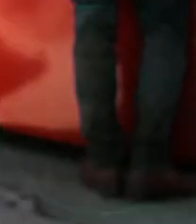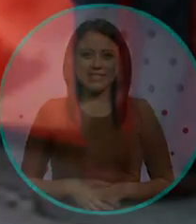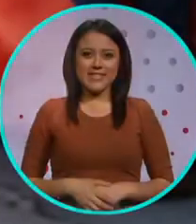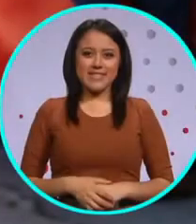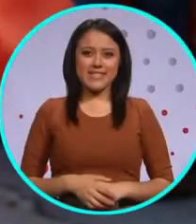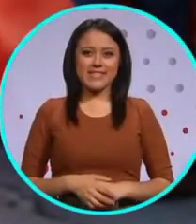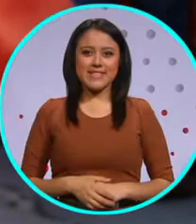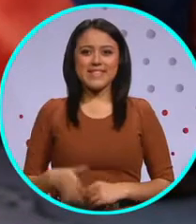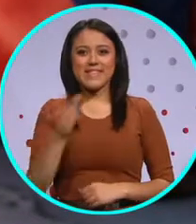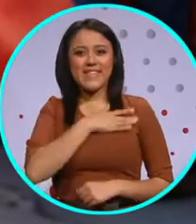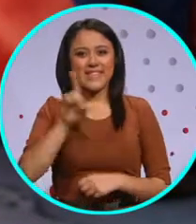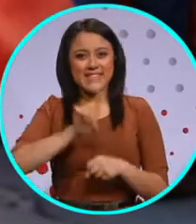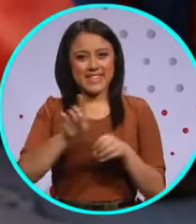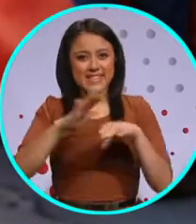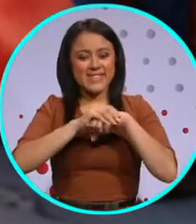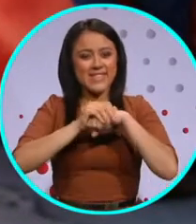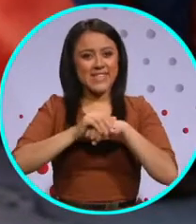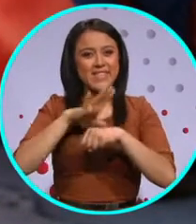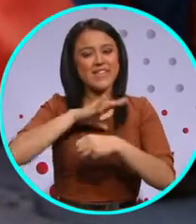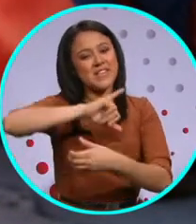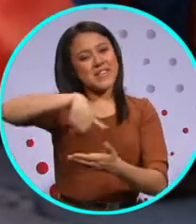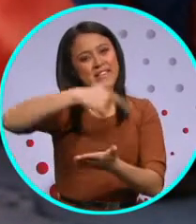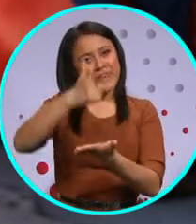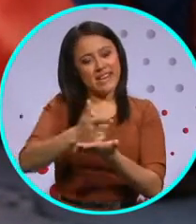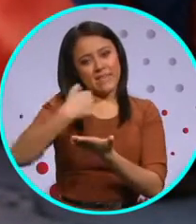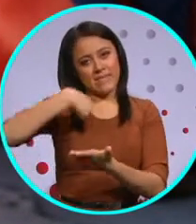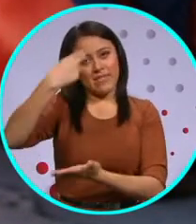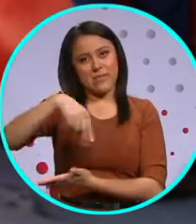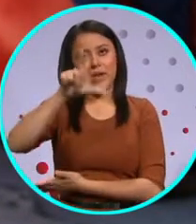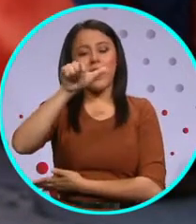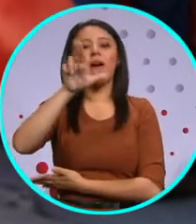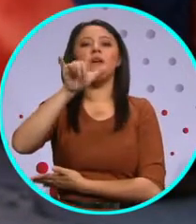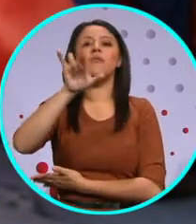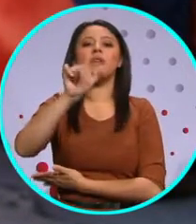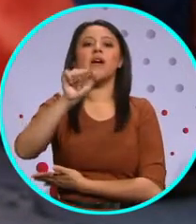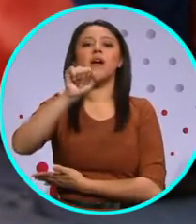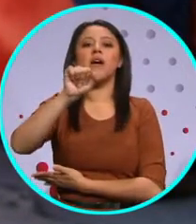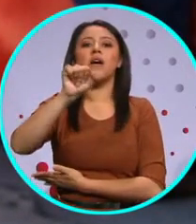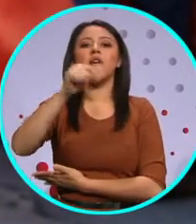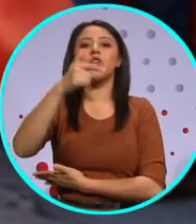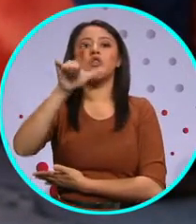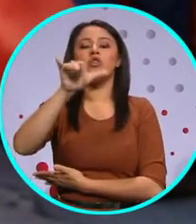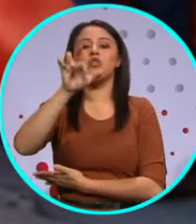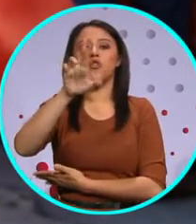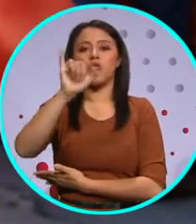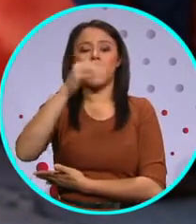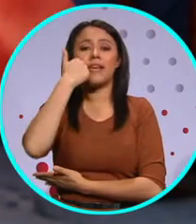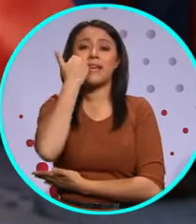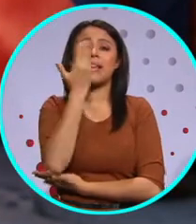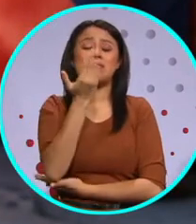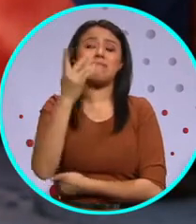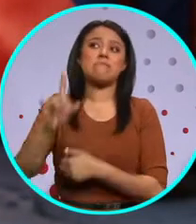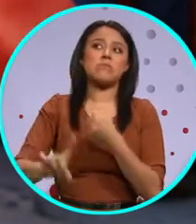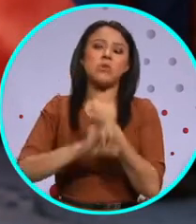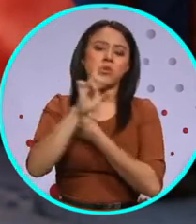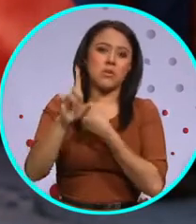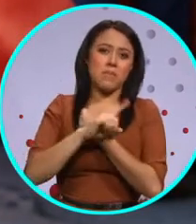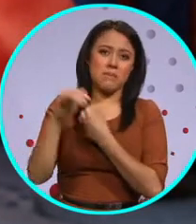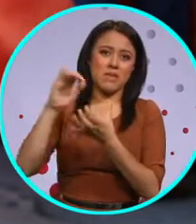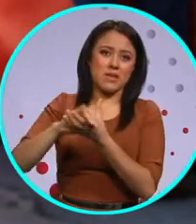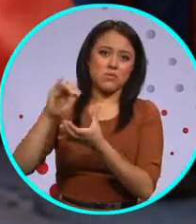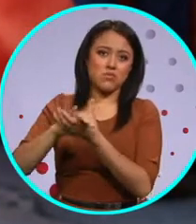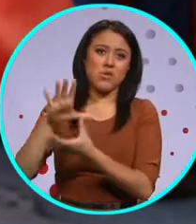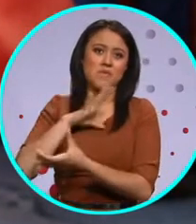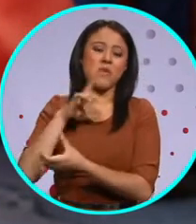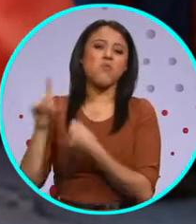buenos días amigo jorge garralda mi nombre es laura rojas gonzález y mi problema es que mi marido se encuentra con una